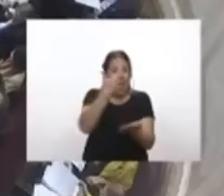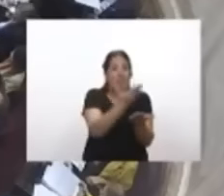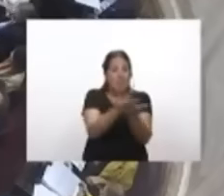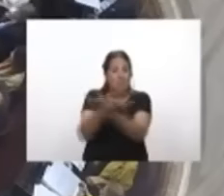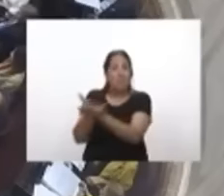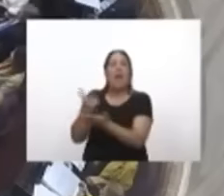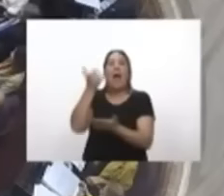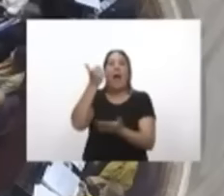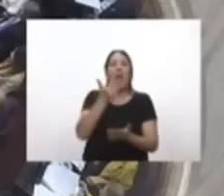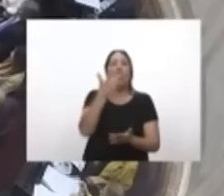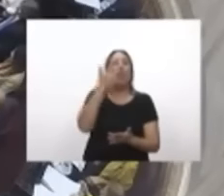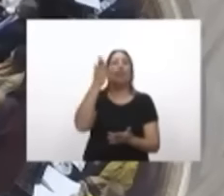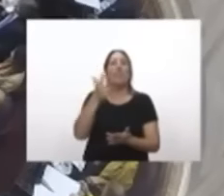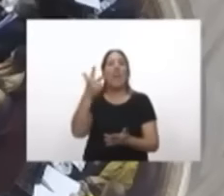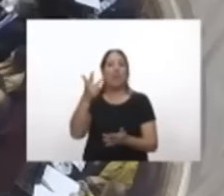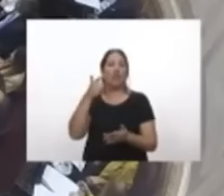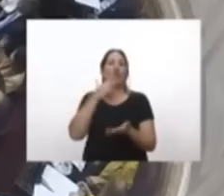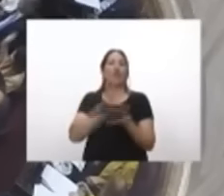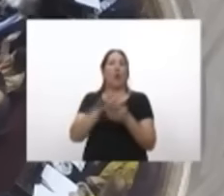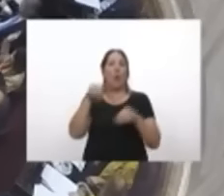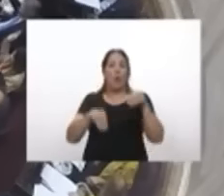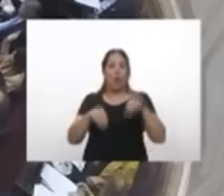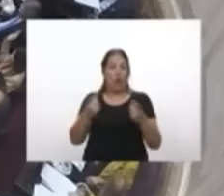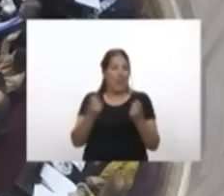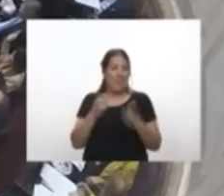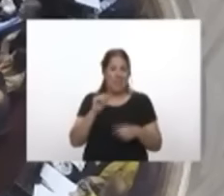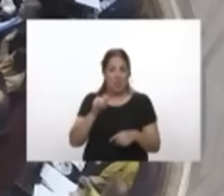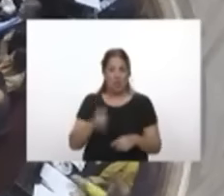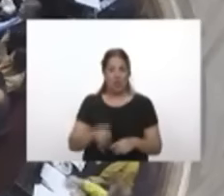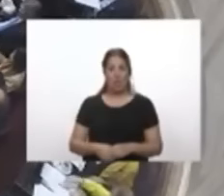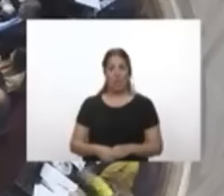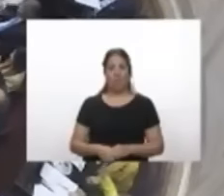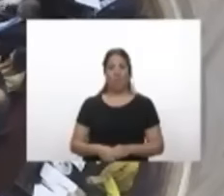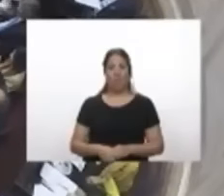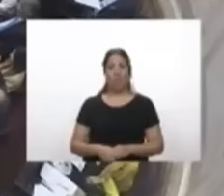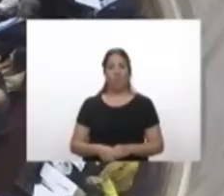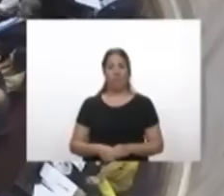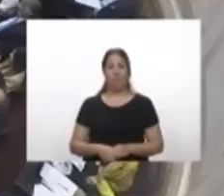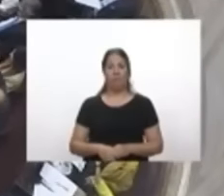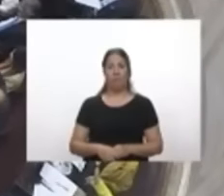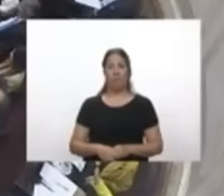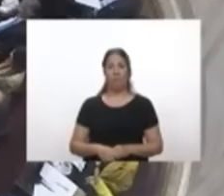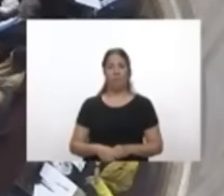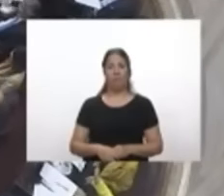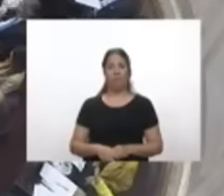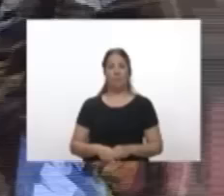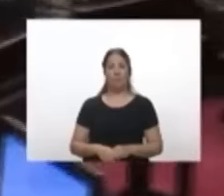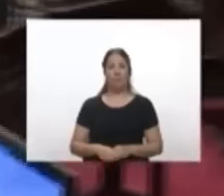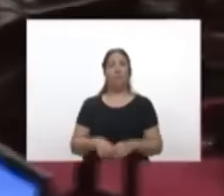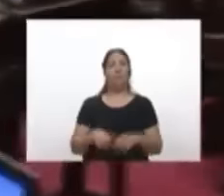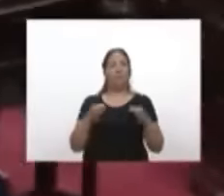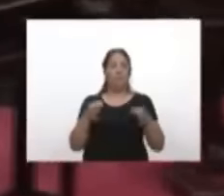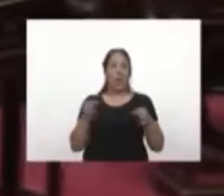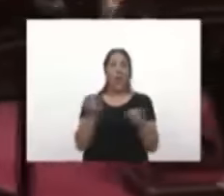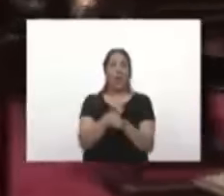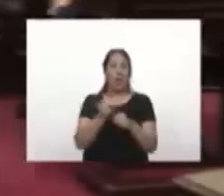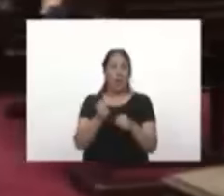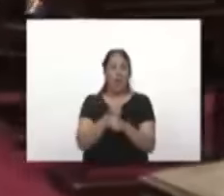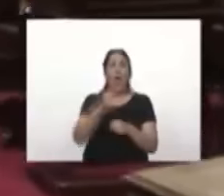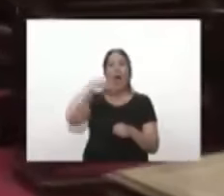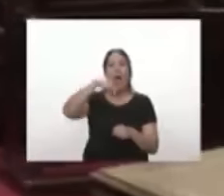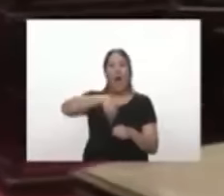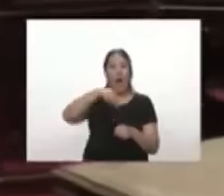manera electrónica, con el peso de los senadores sobre la banca. Eso da, confirma la presencia del senador que está en la banca, eso